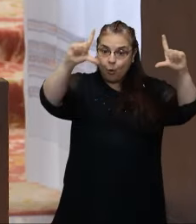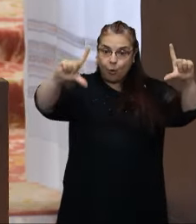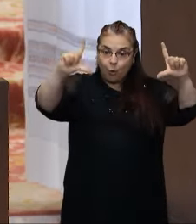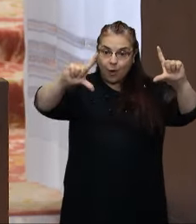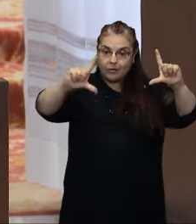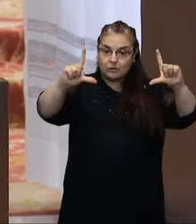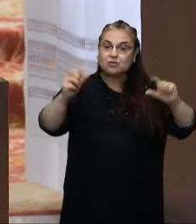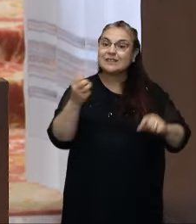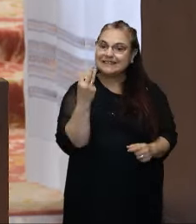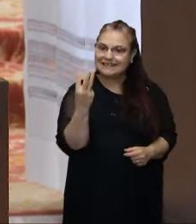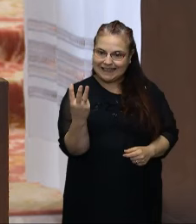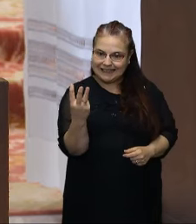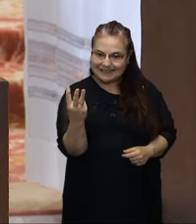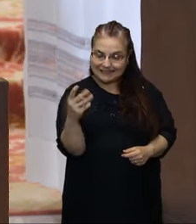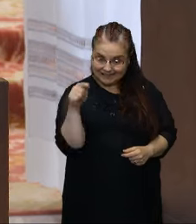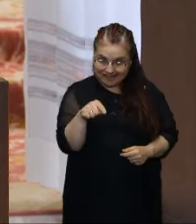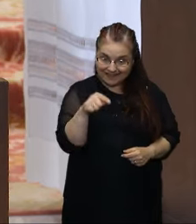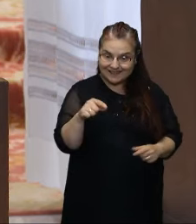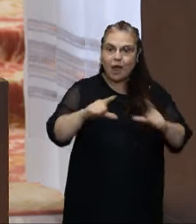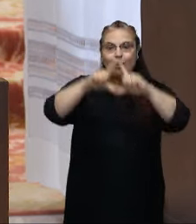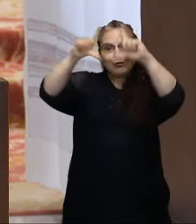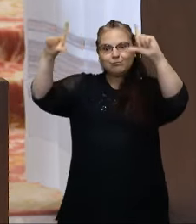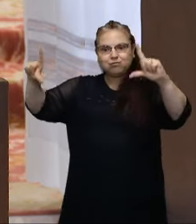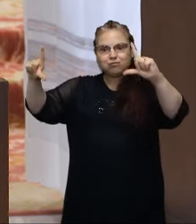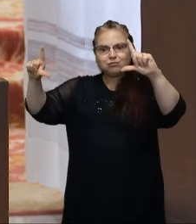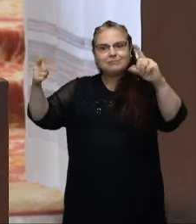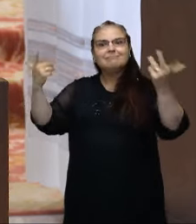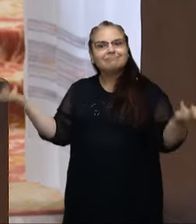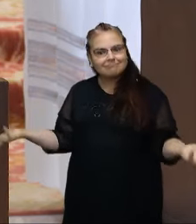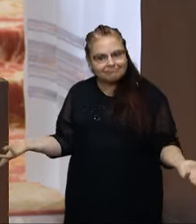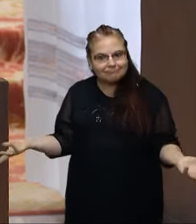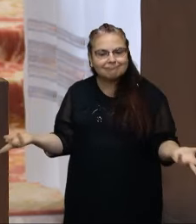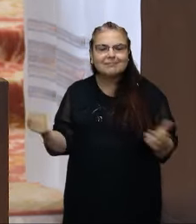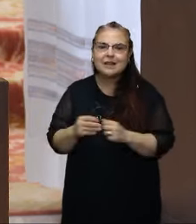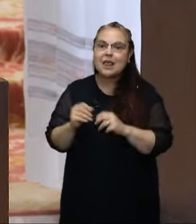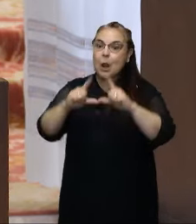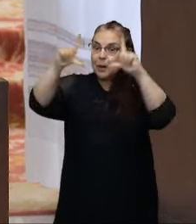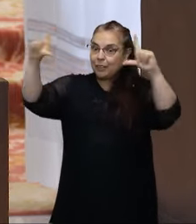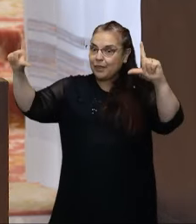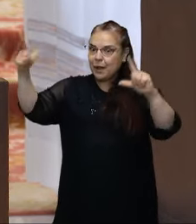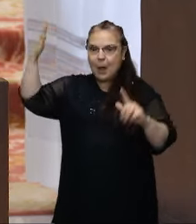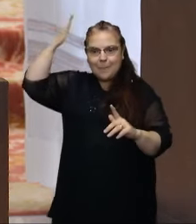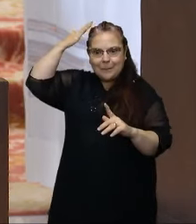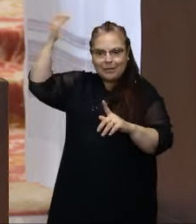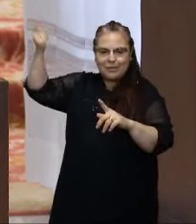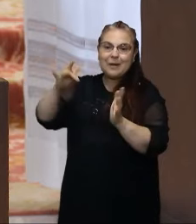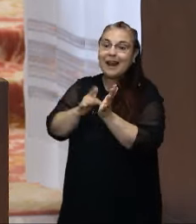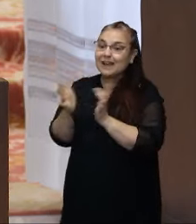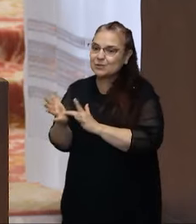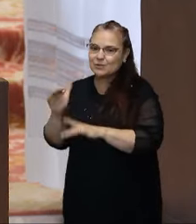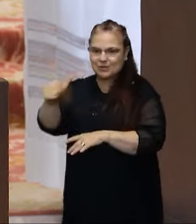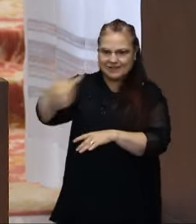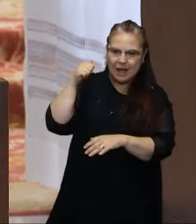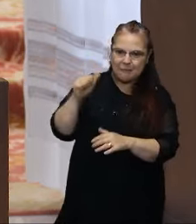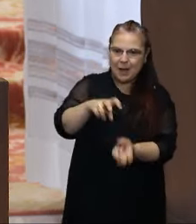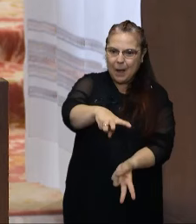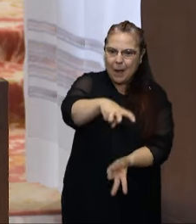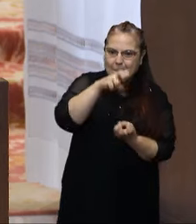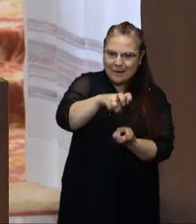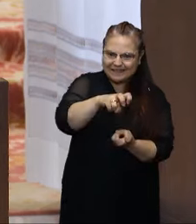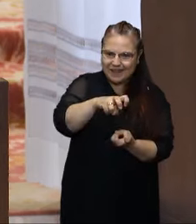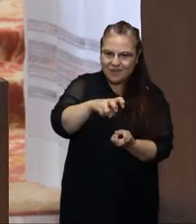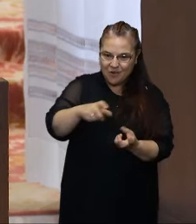trilogía de esta escena. Y la escena principal, en la que Jesús está llamando a Mateo, sentado